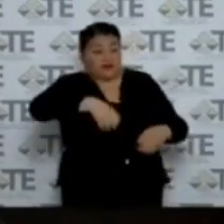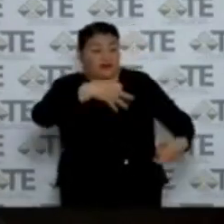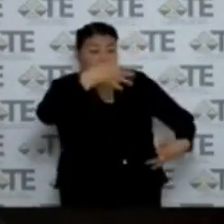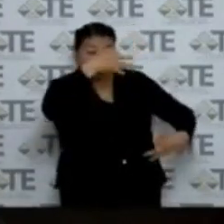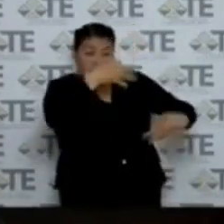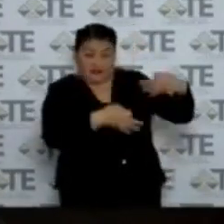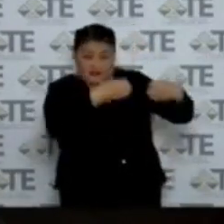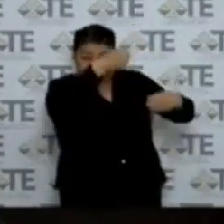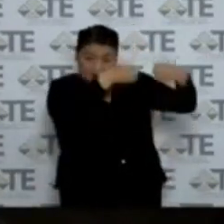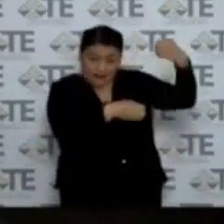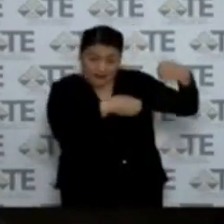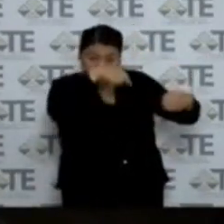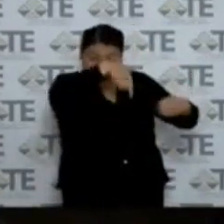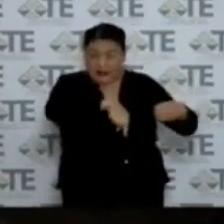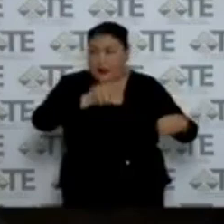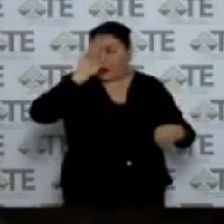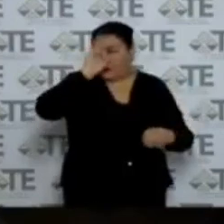tribunal